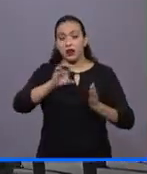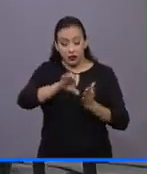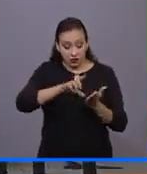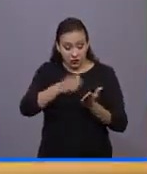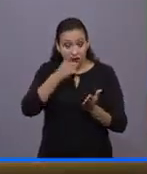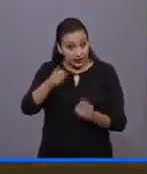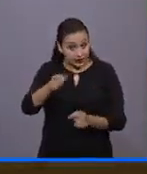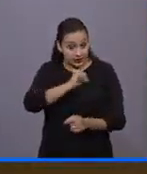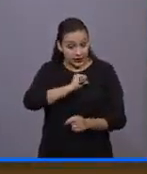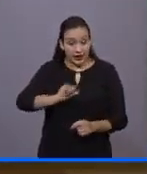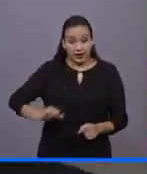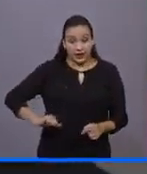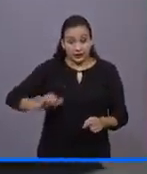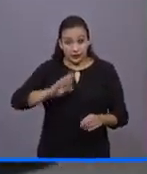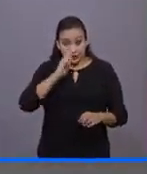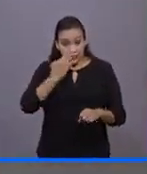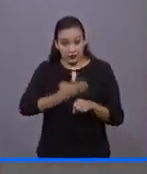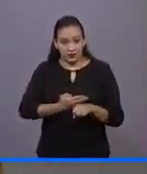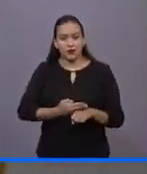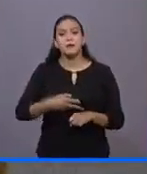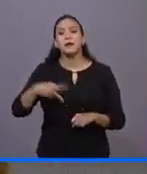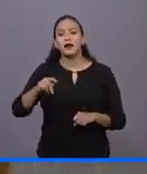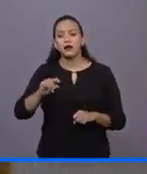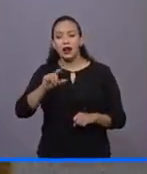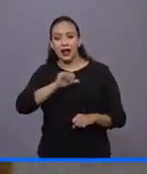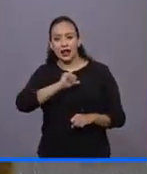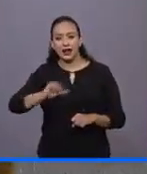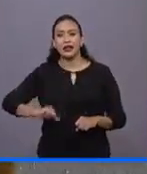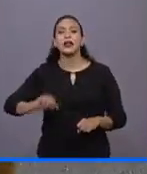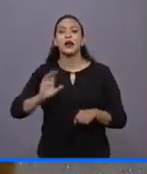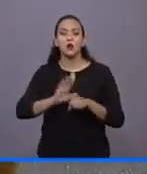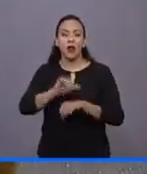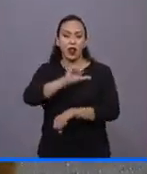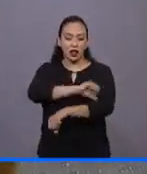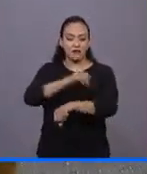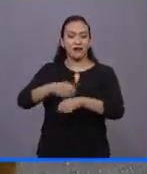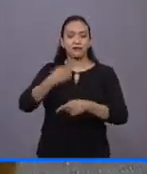México. Dicha controversia fue promovida por la alcaldía Álvaro Obregón.